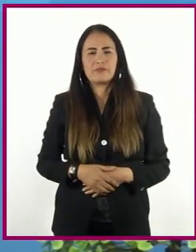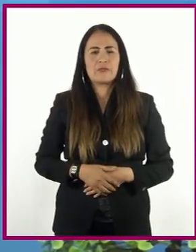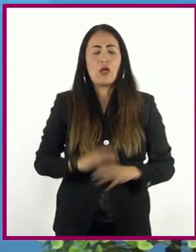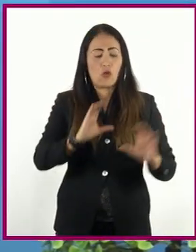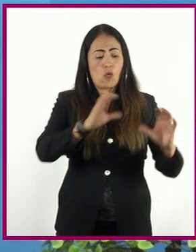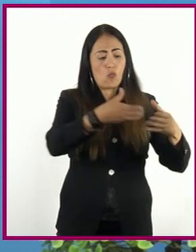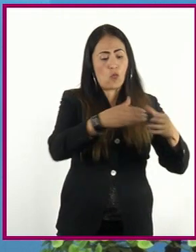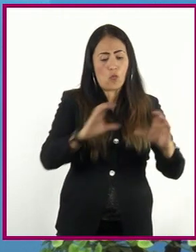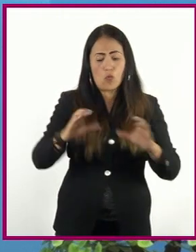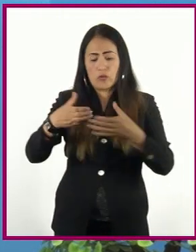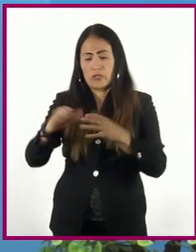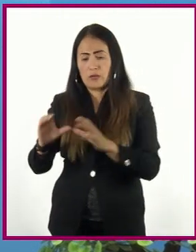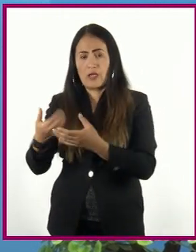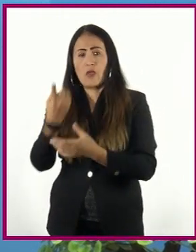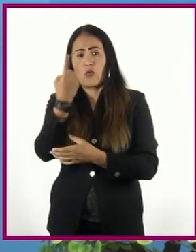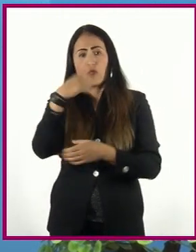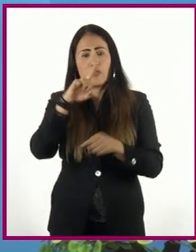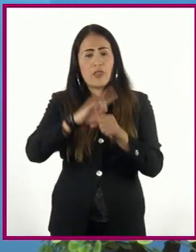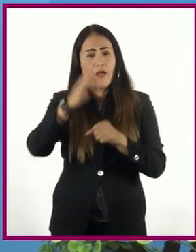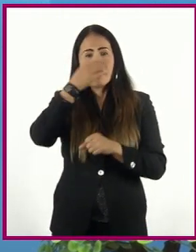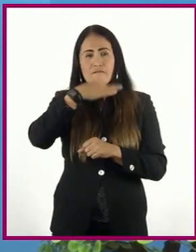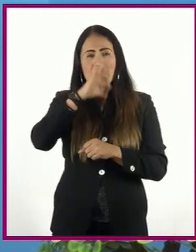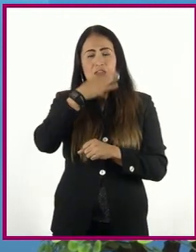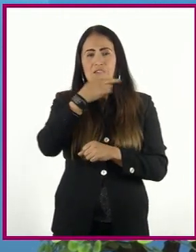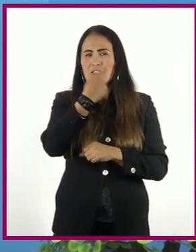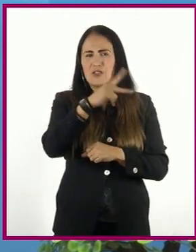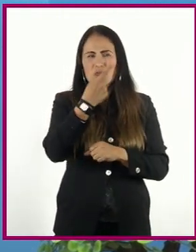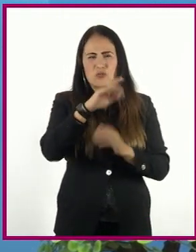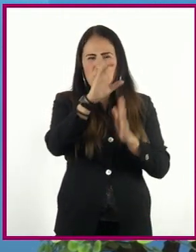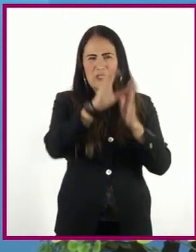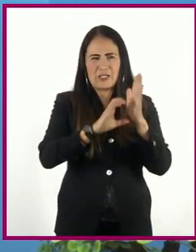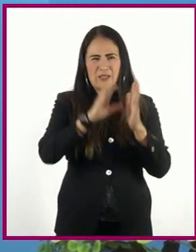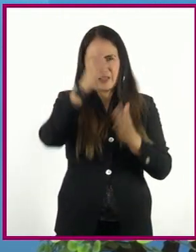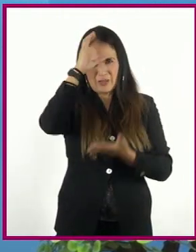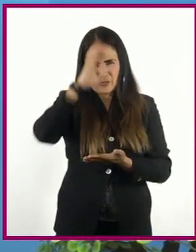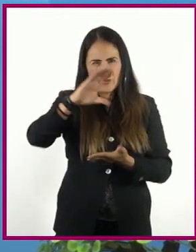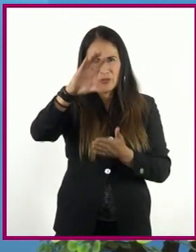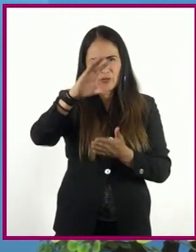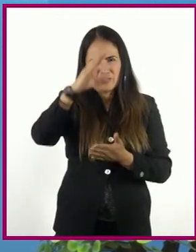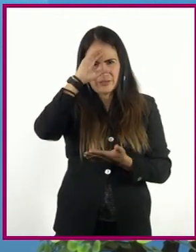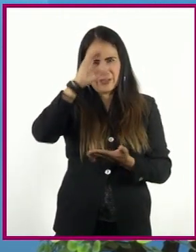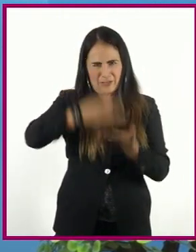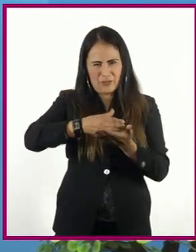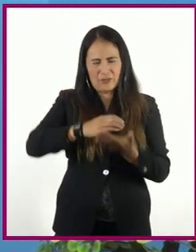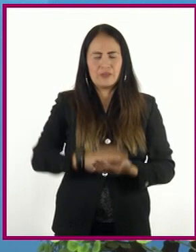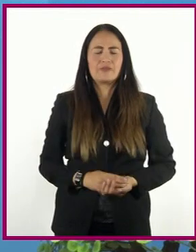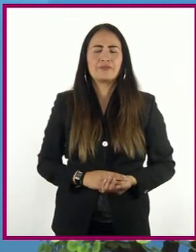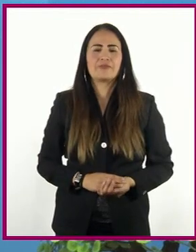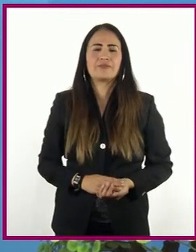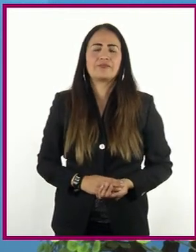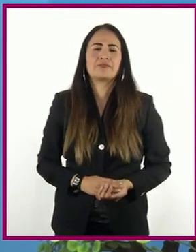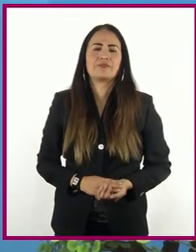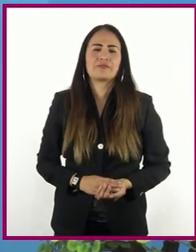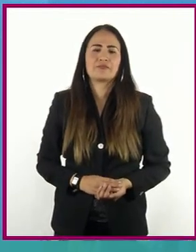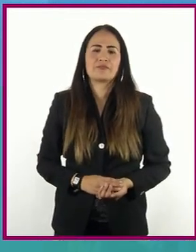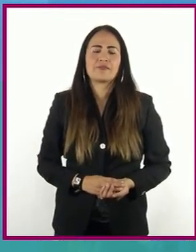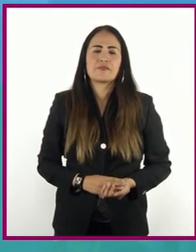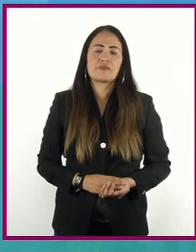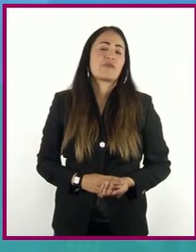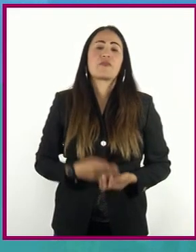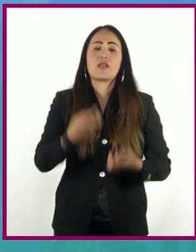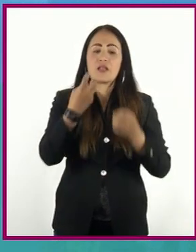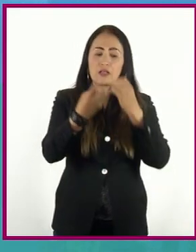comunidad tenga un día de fiesta en el calendario católico. Dentro de las actividades que se realizan en estas